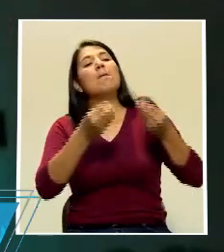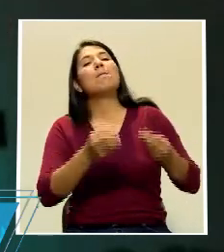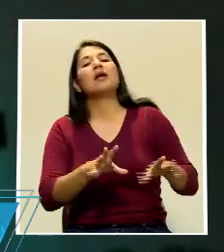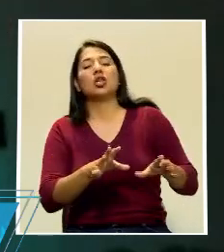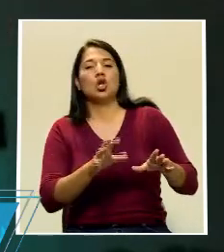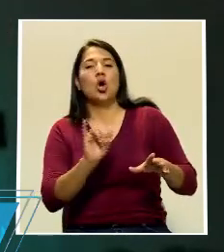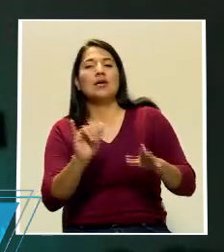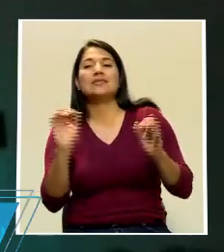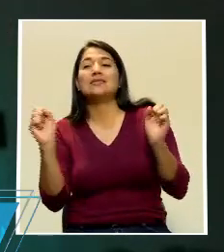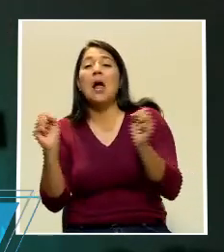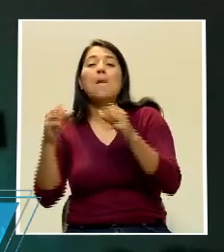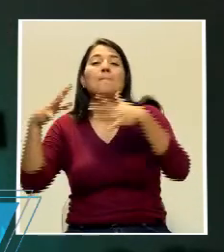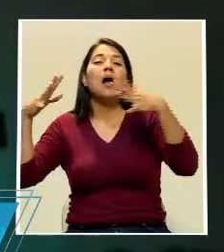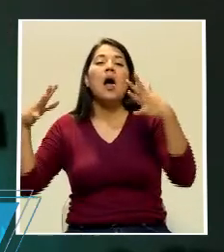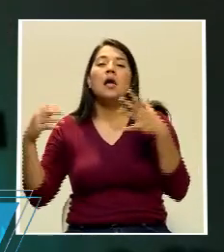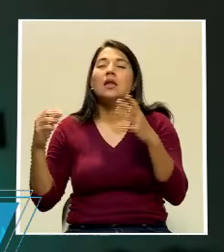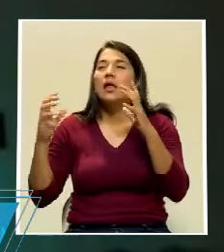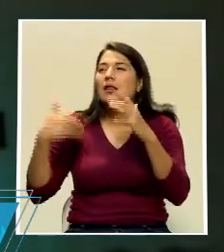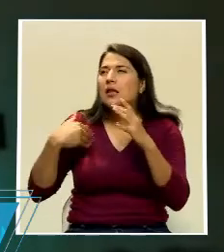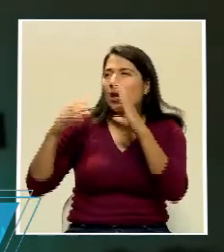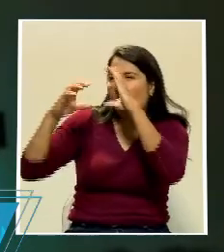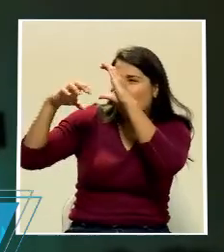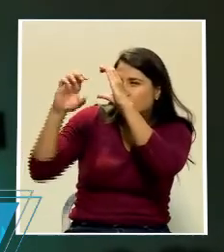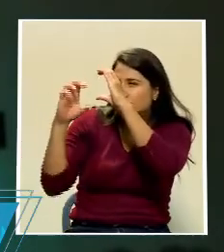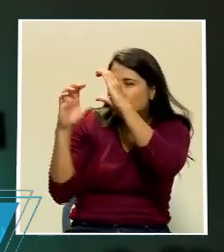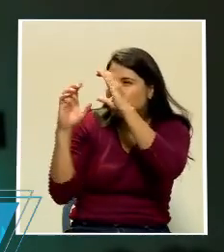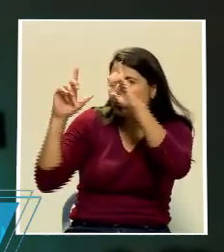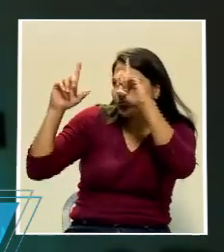de tener la cámara y ser